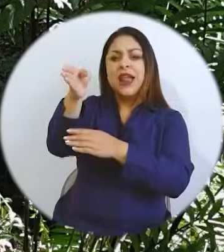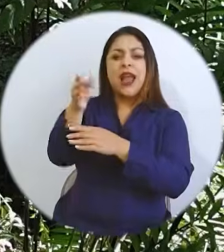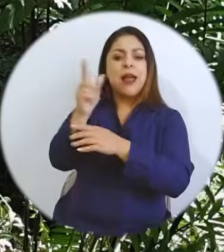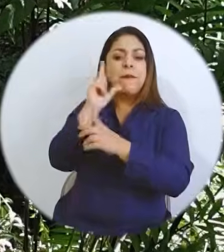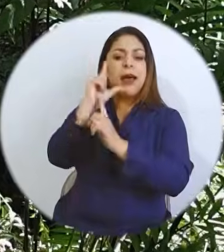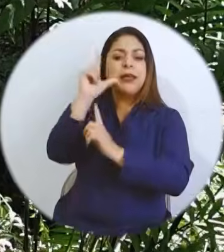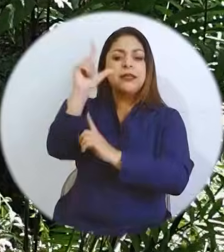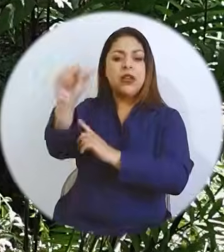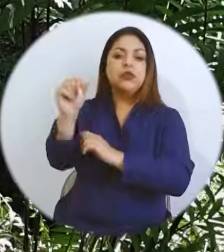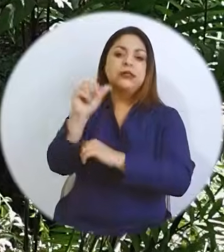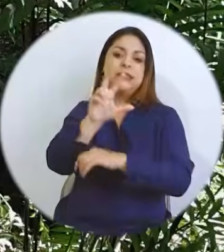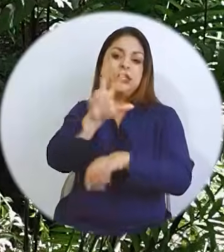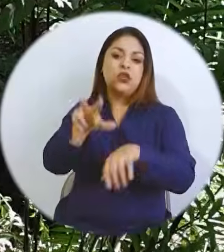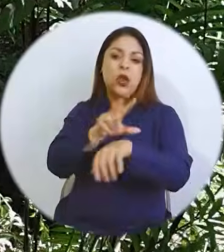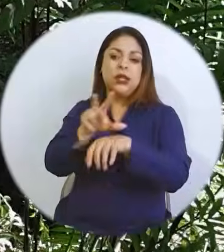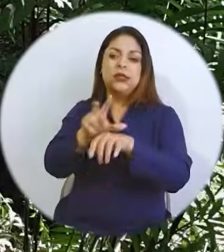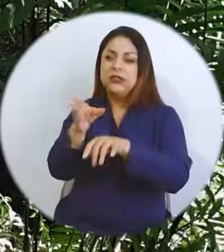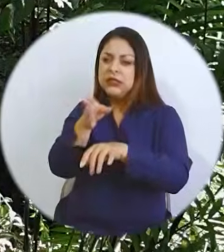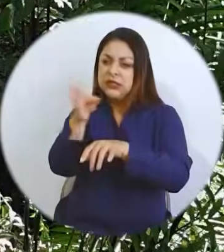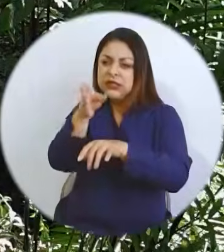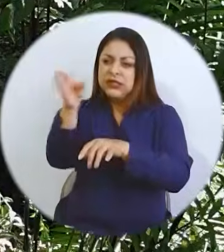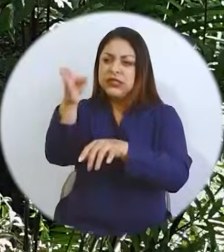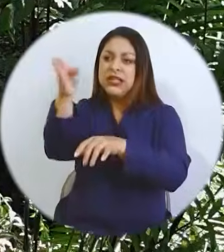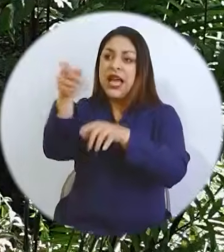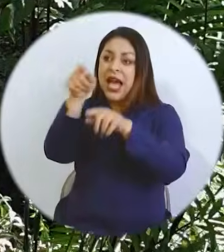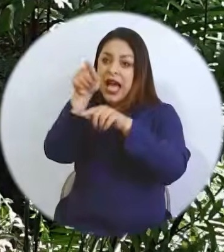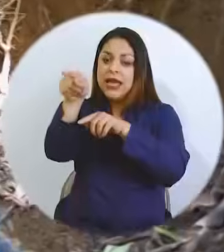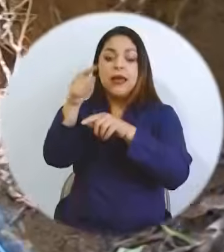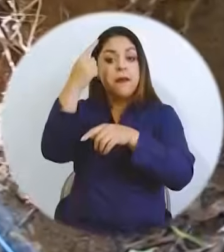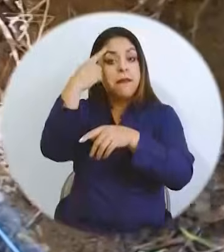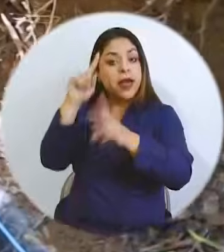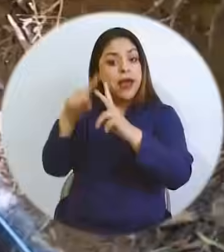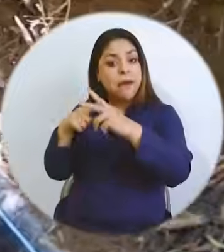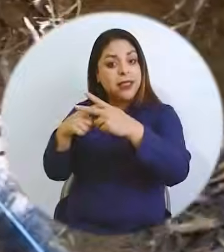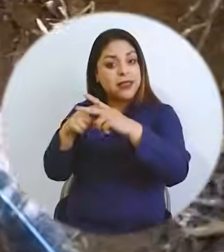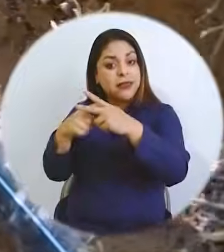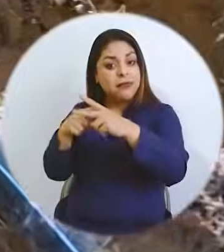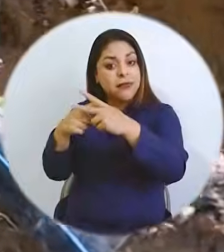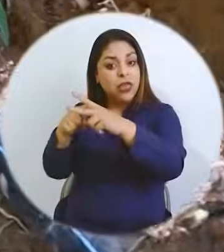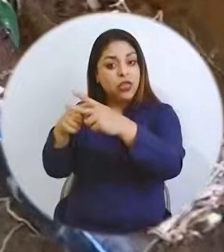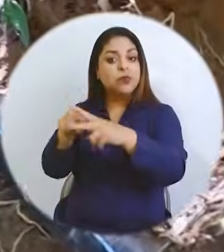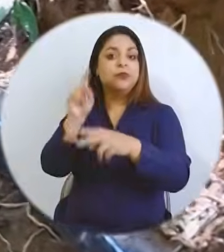camino. Entonces, para ir a darle mantenimiento, que se tiene que